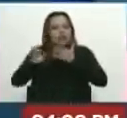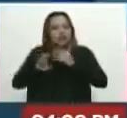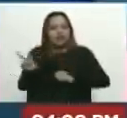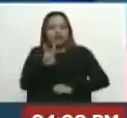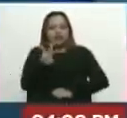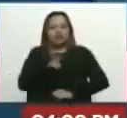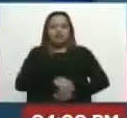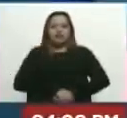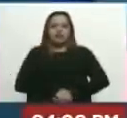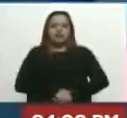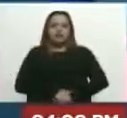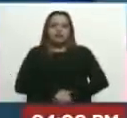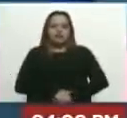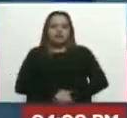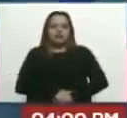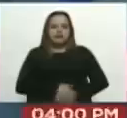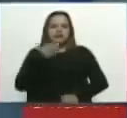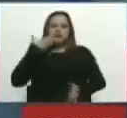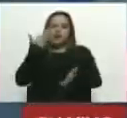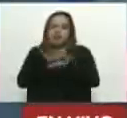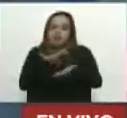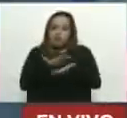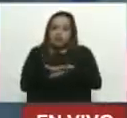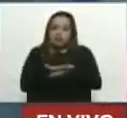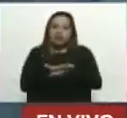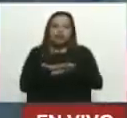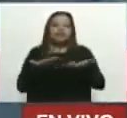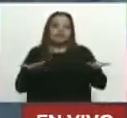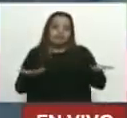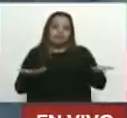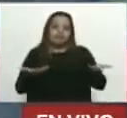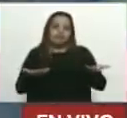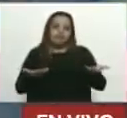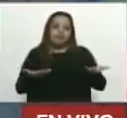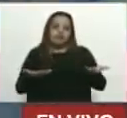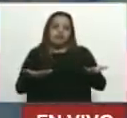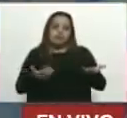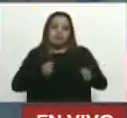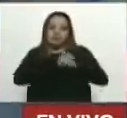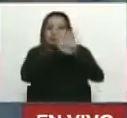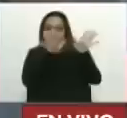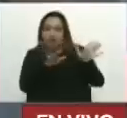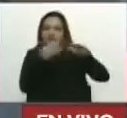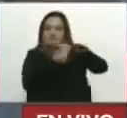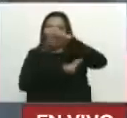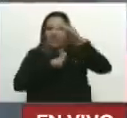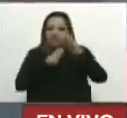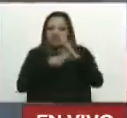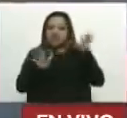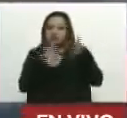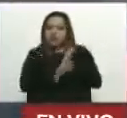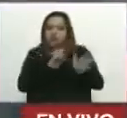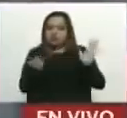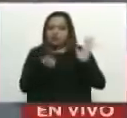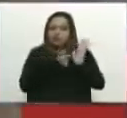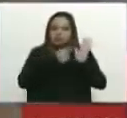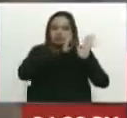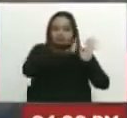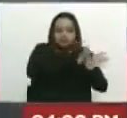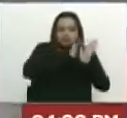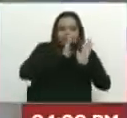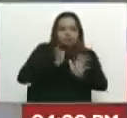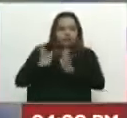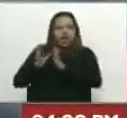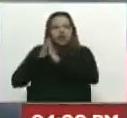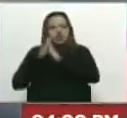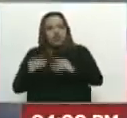venezolano, con un planteamiento solventemente soportado por el ordenamiento cronológico de todas